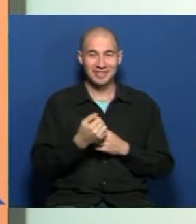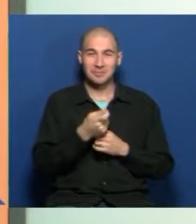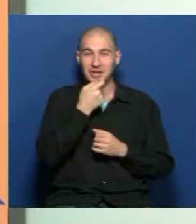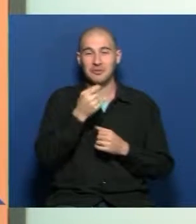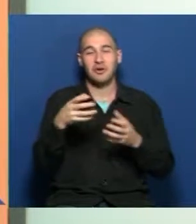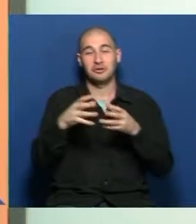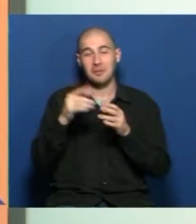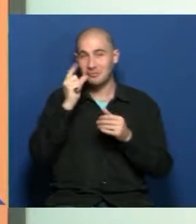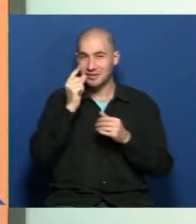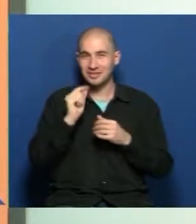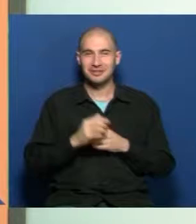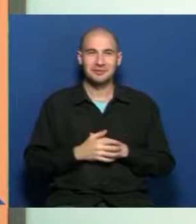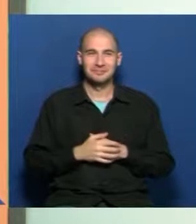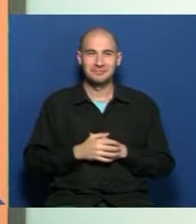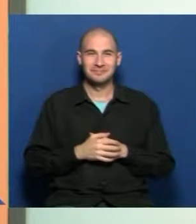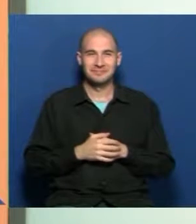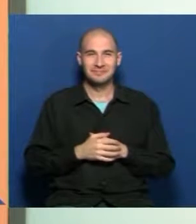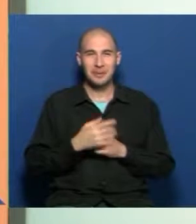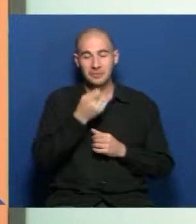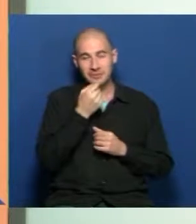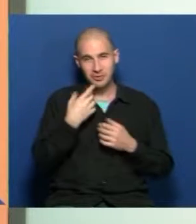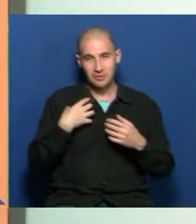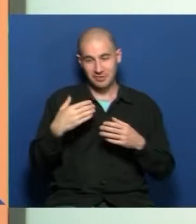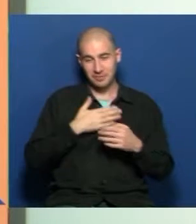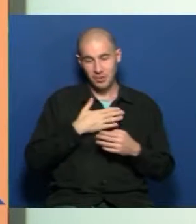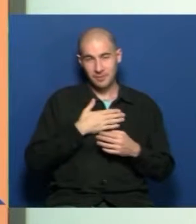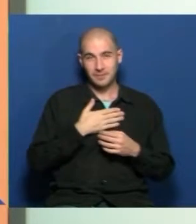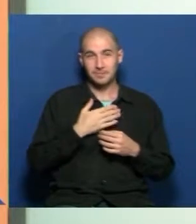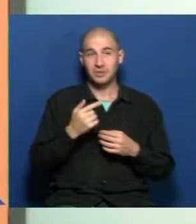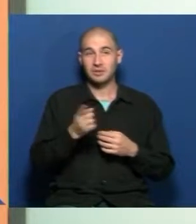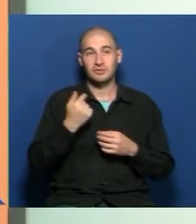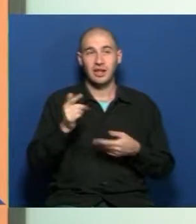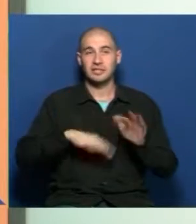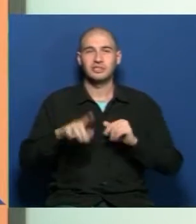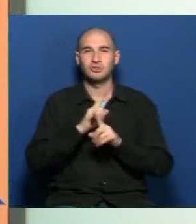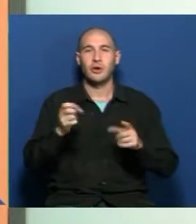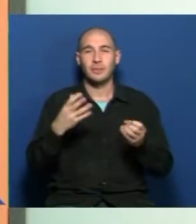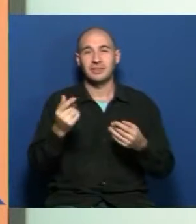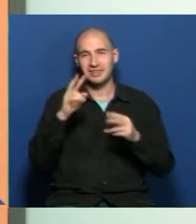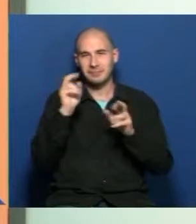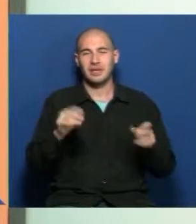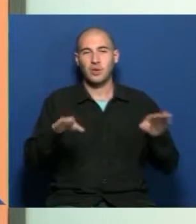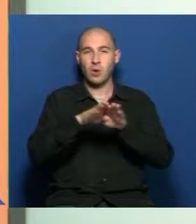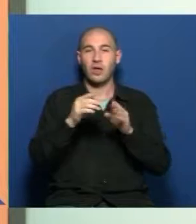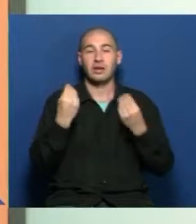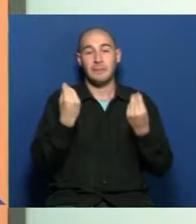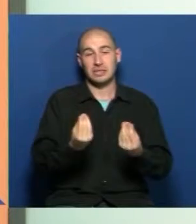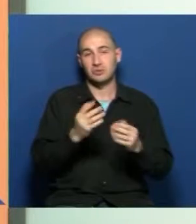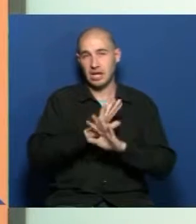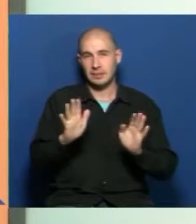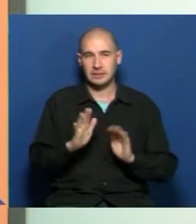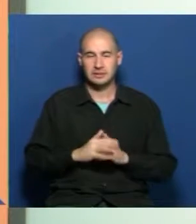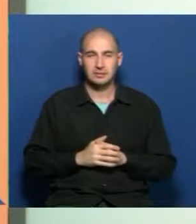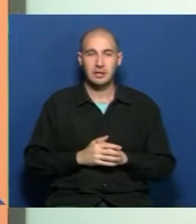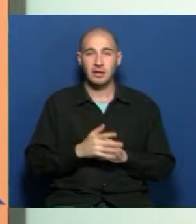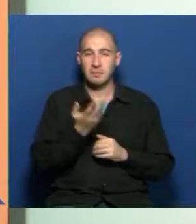algún partido, como nos pasó a nosotros, que no lo hicimos por una cuestión de paridad, sino por representatividad.